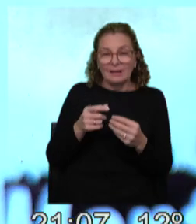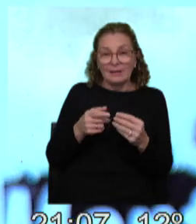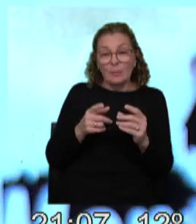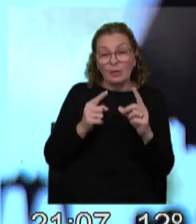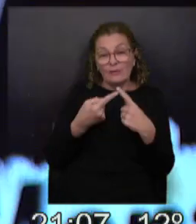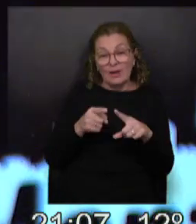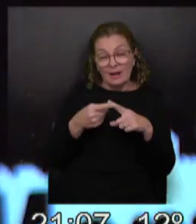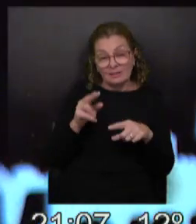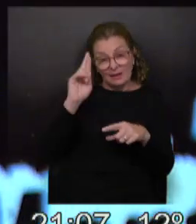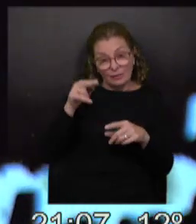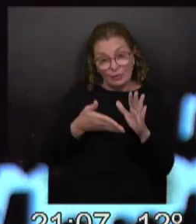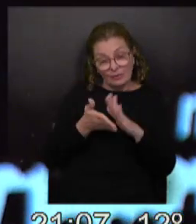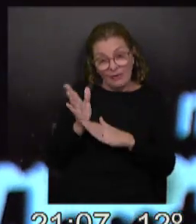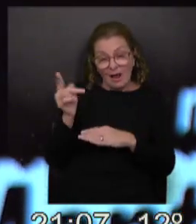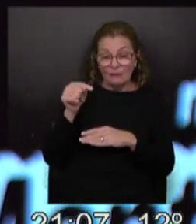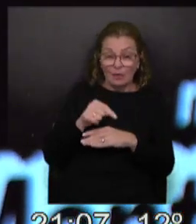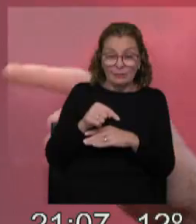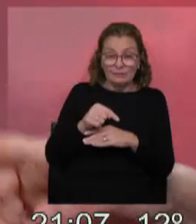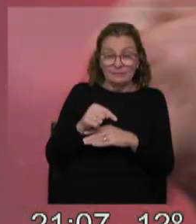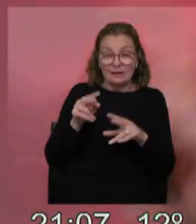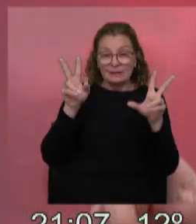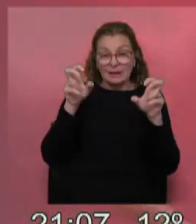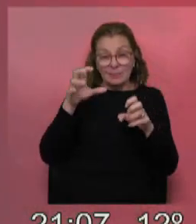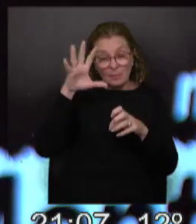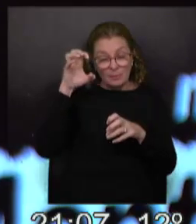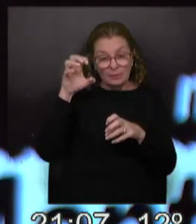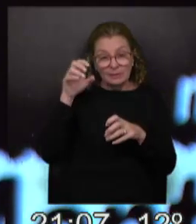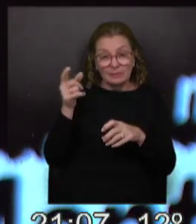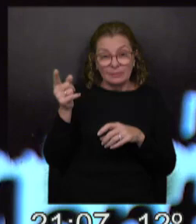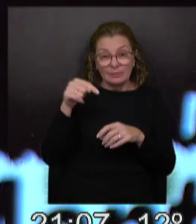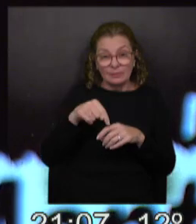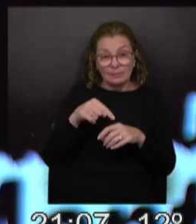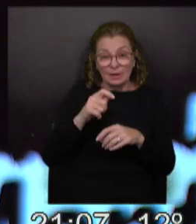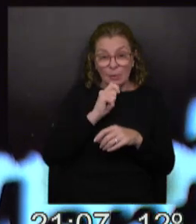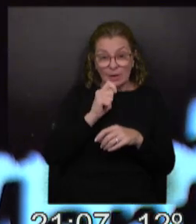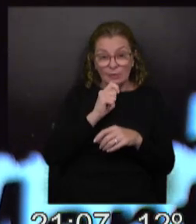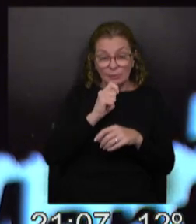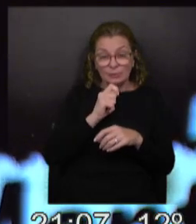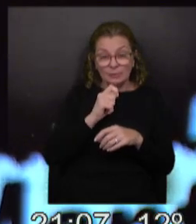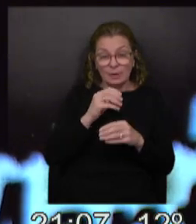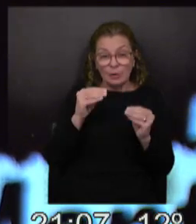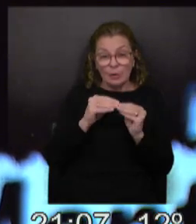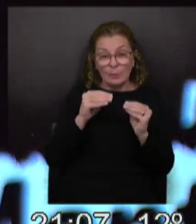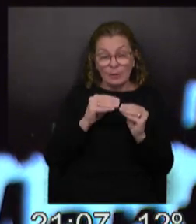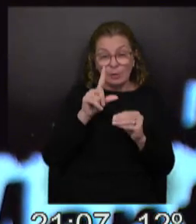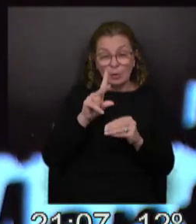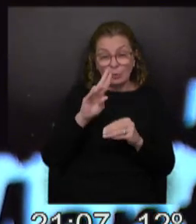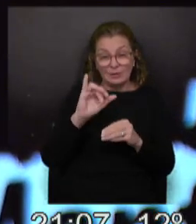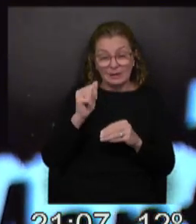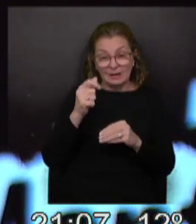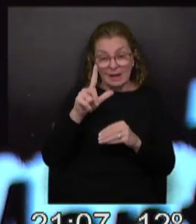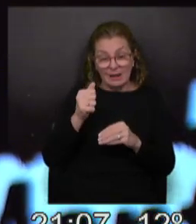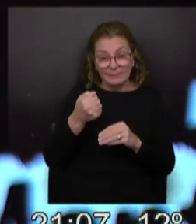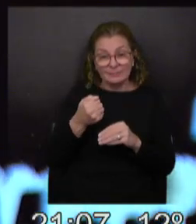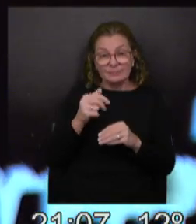razones. Y bueno, y igual seguimos con el tema de la memoria, porque ahora se viene una nota que hizo nuestra compañera Lucila, porque se va a